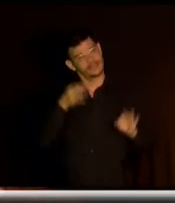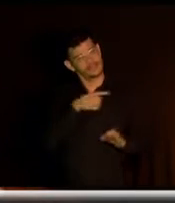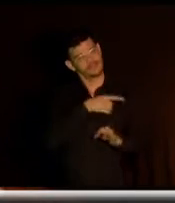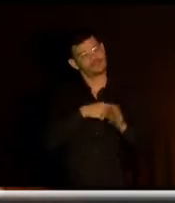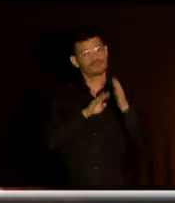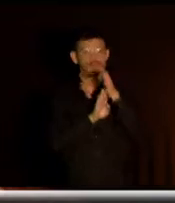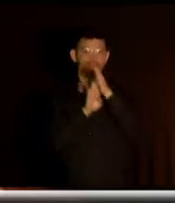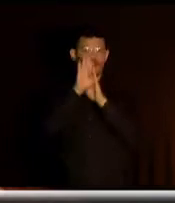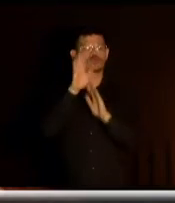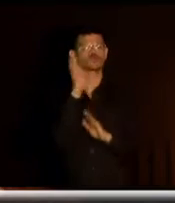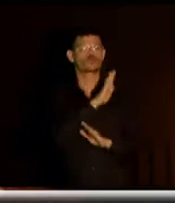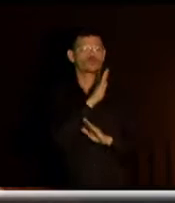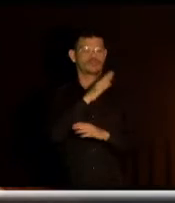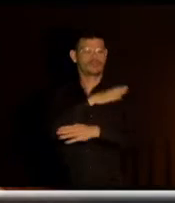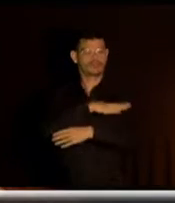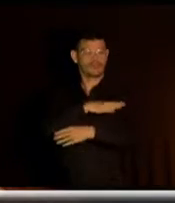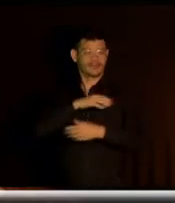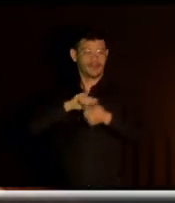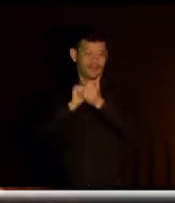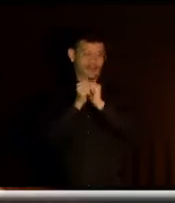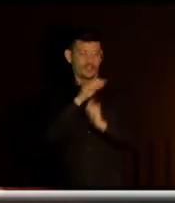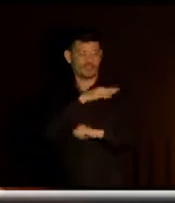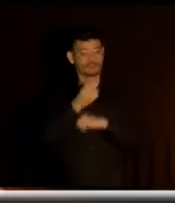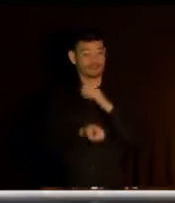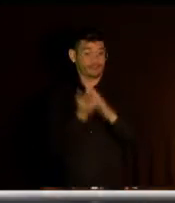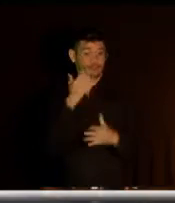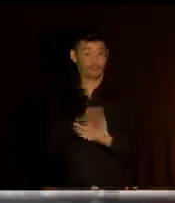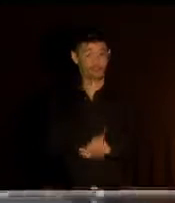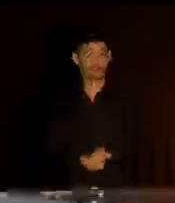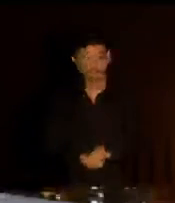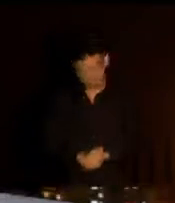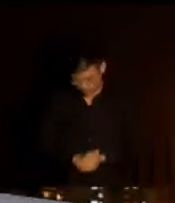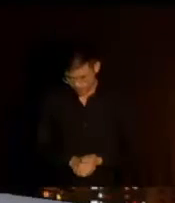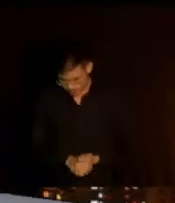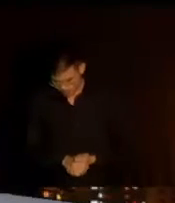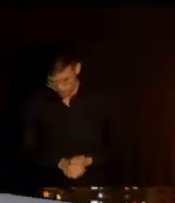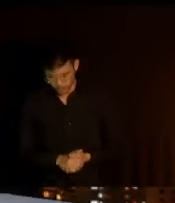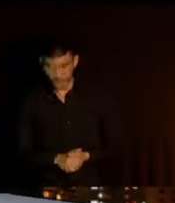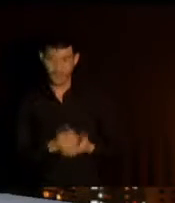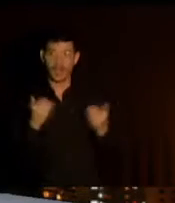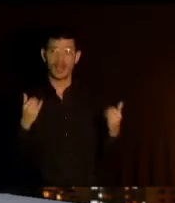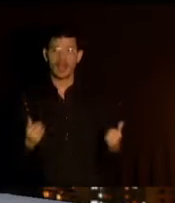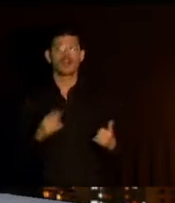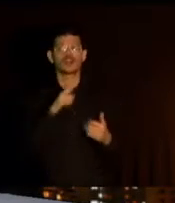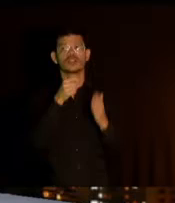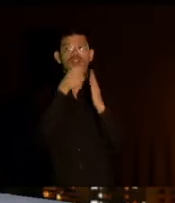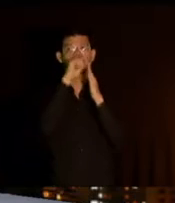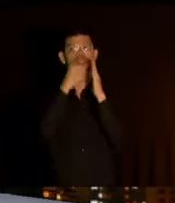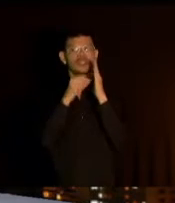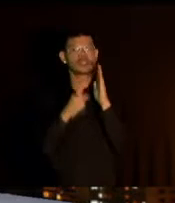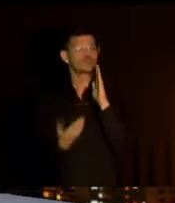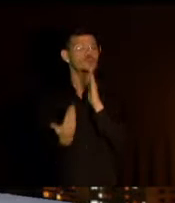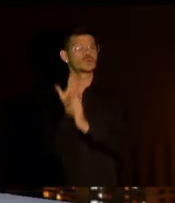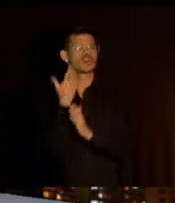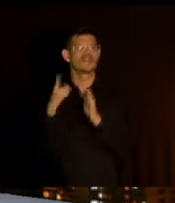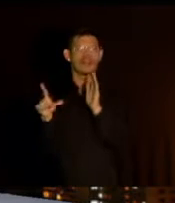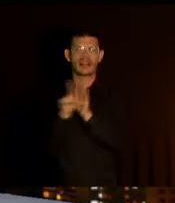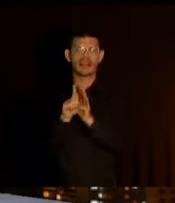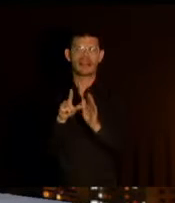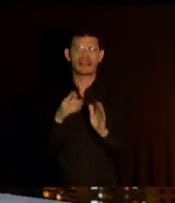disciplina que crearon. ¿Qué requisitos se van a necesitar con esta nueva ley si alguna